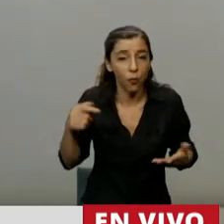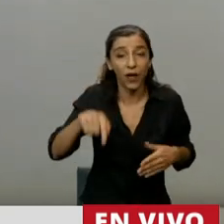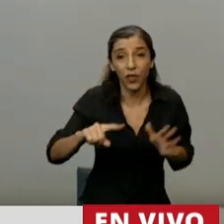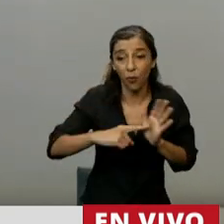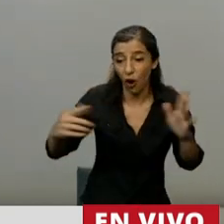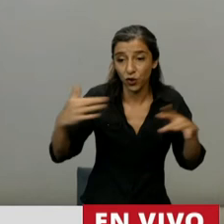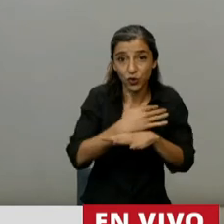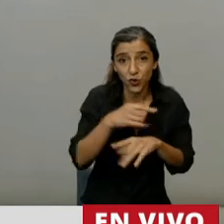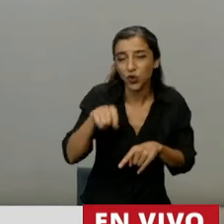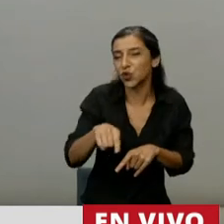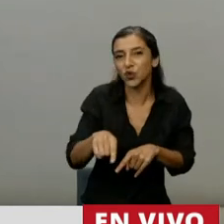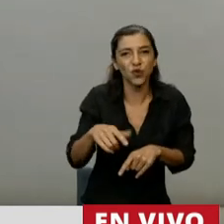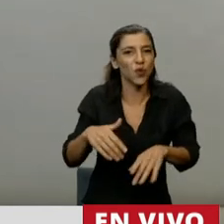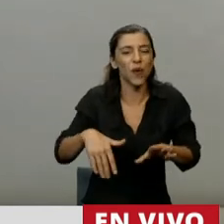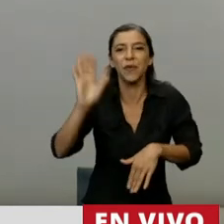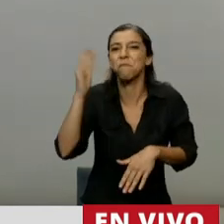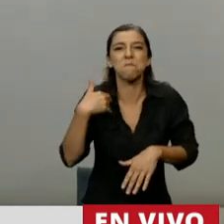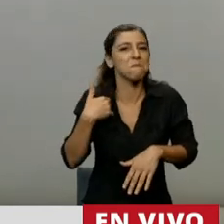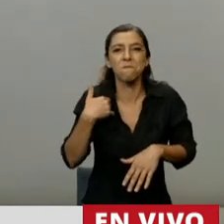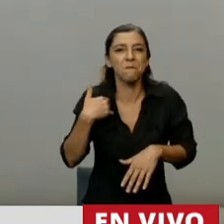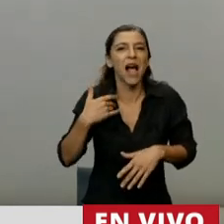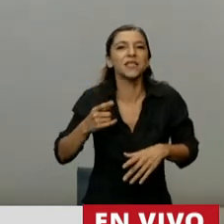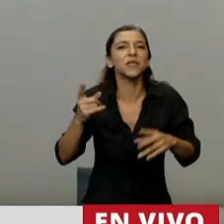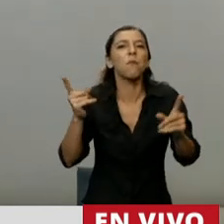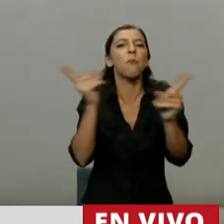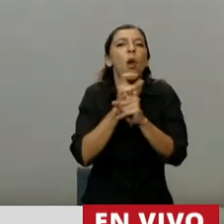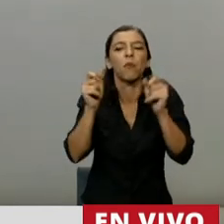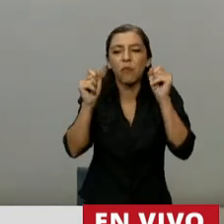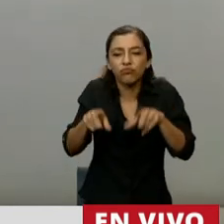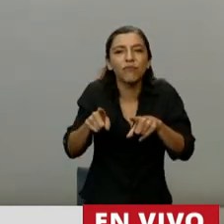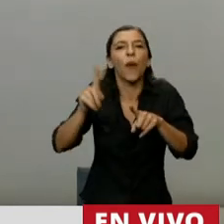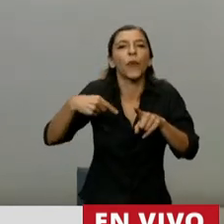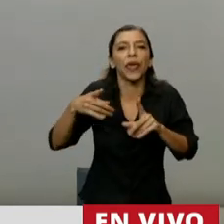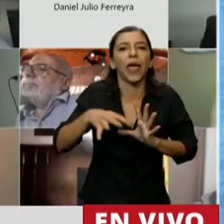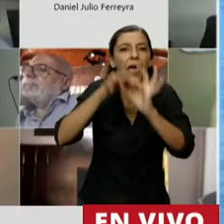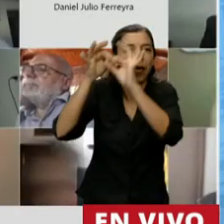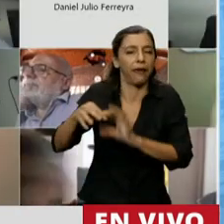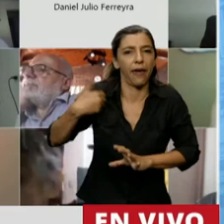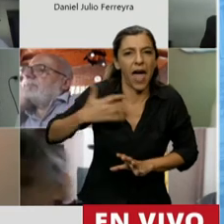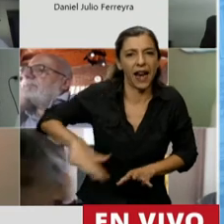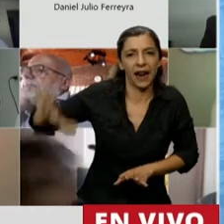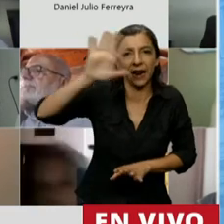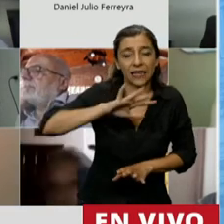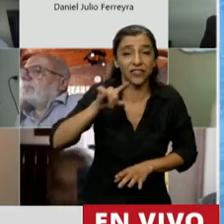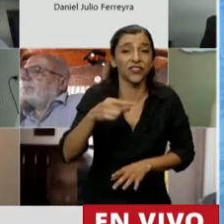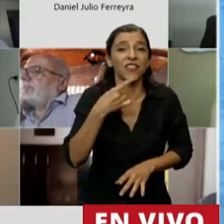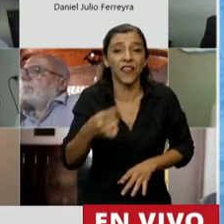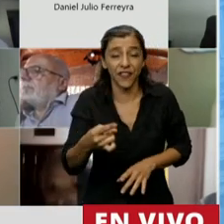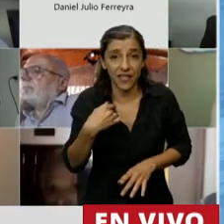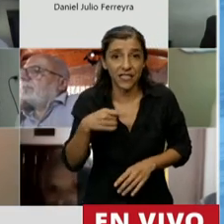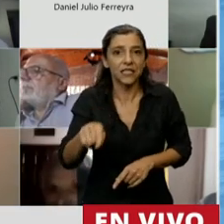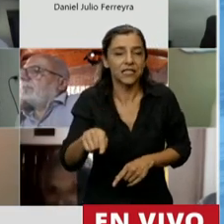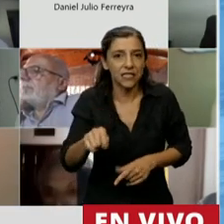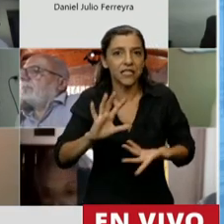causa central de los desequilibrios económicos y cambiarios. Dice, lo voy a repetir, que el déficit es la causa